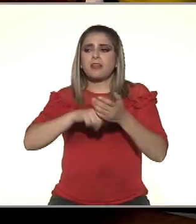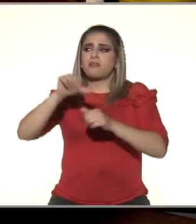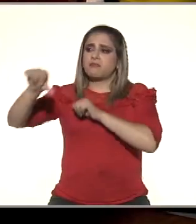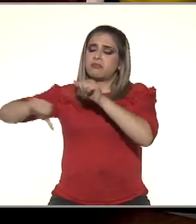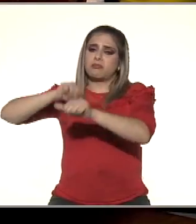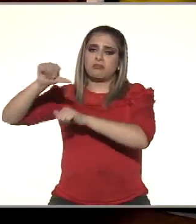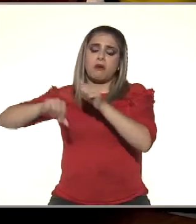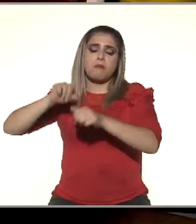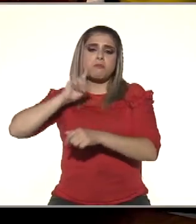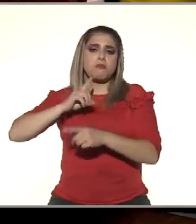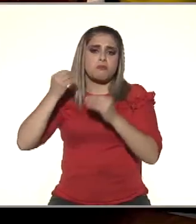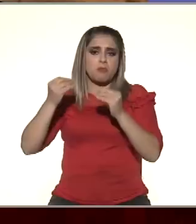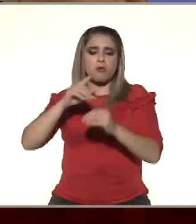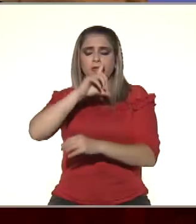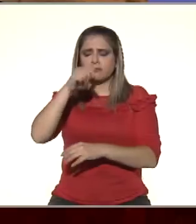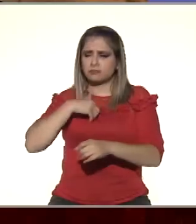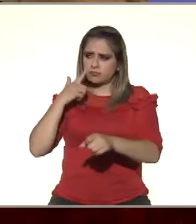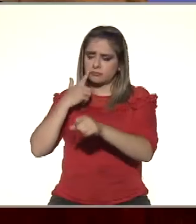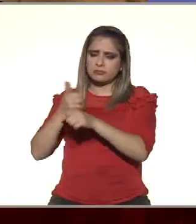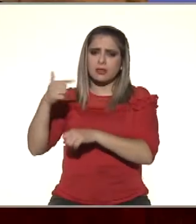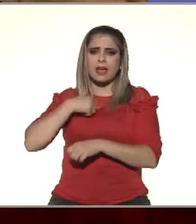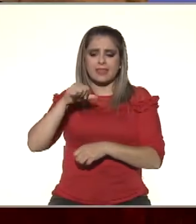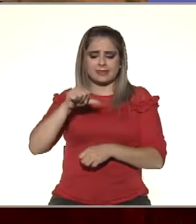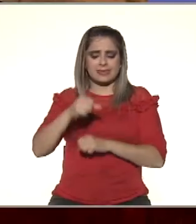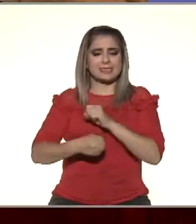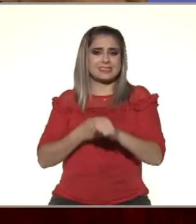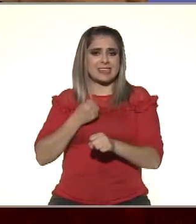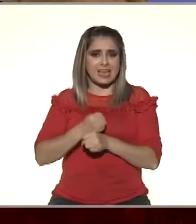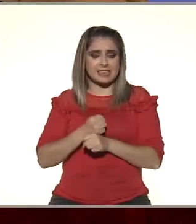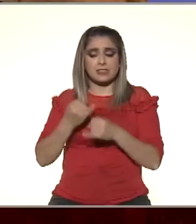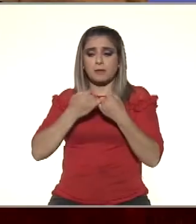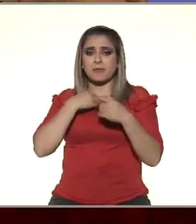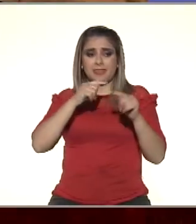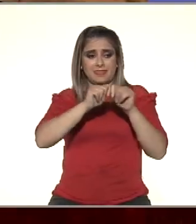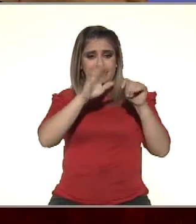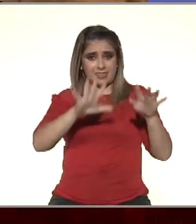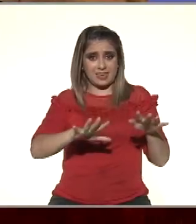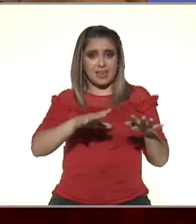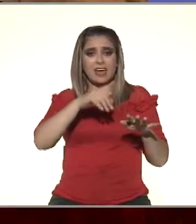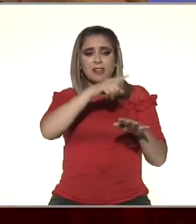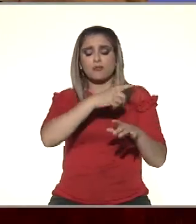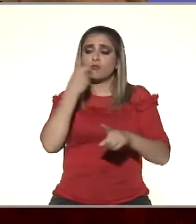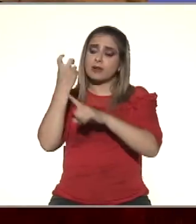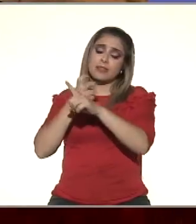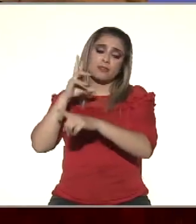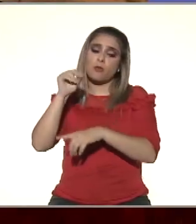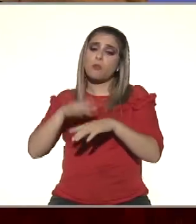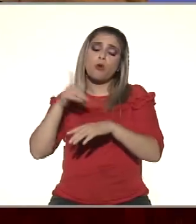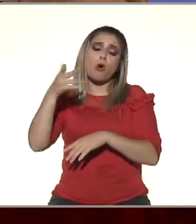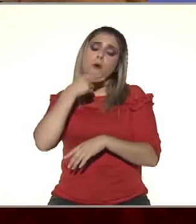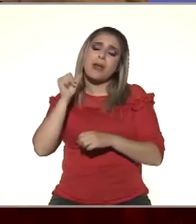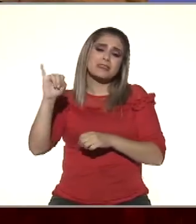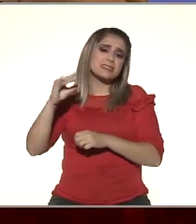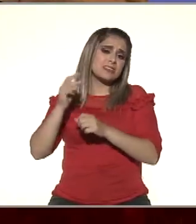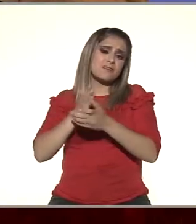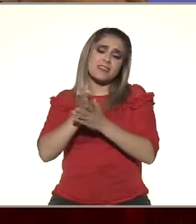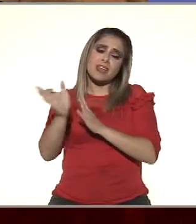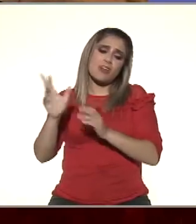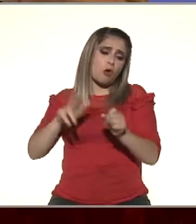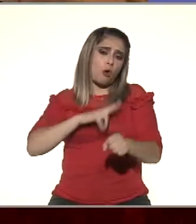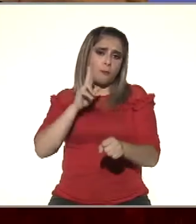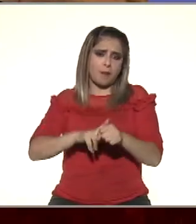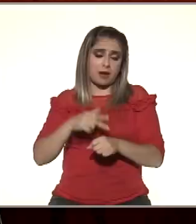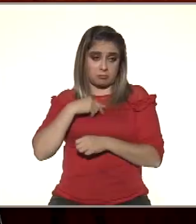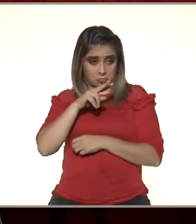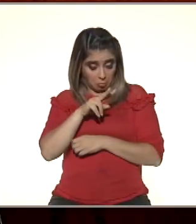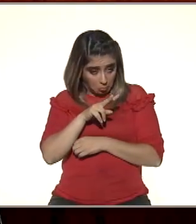mujeres. Me di cuenta cuando tenía 16 años. Incluso una de mis tías me dijo que no lo criticara porque era hombre. Desde entonces tuve la idea